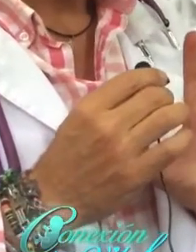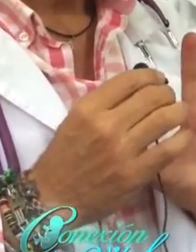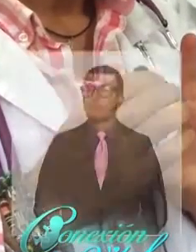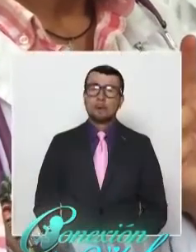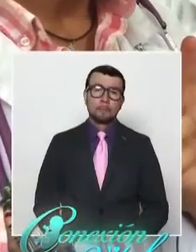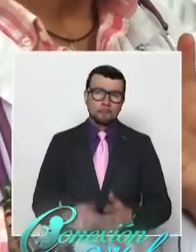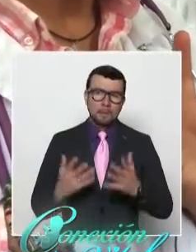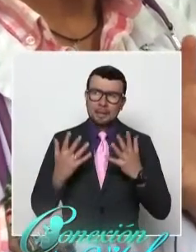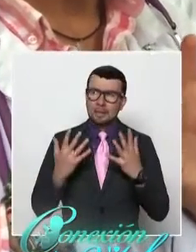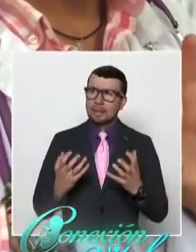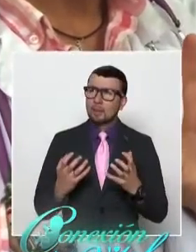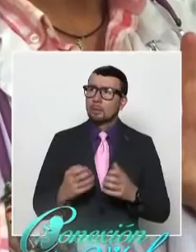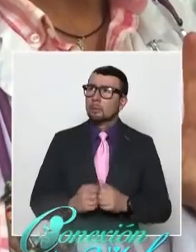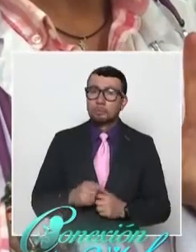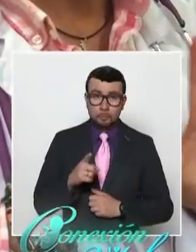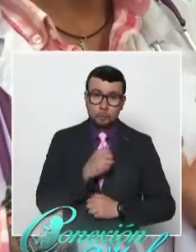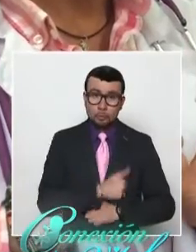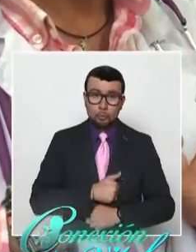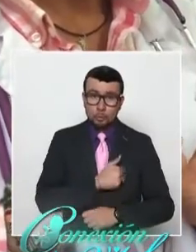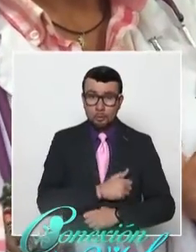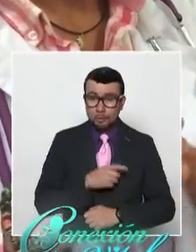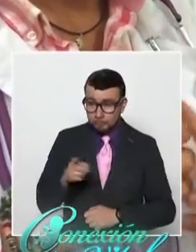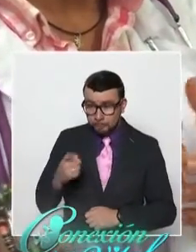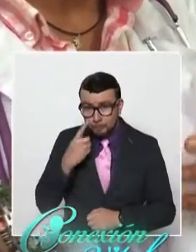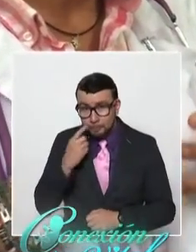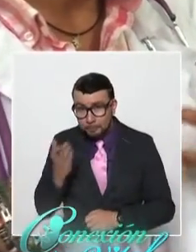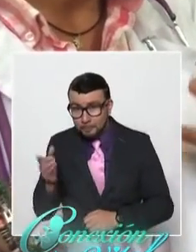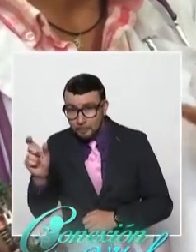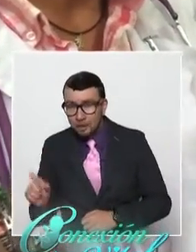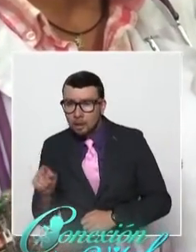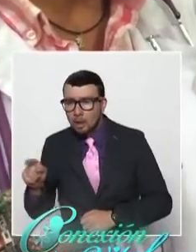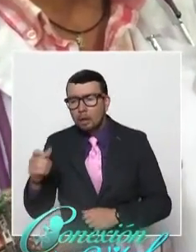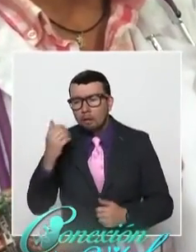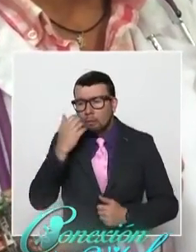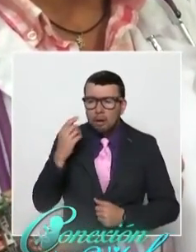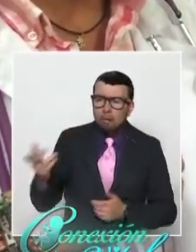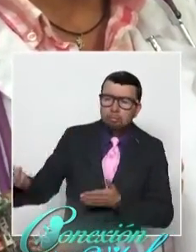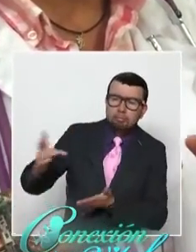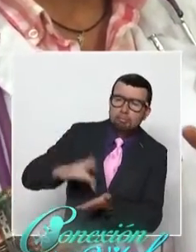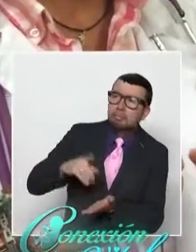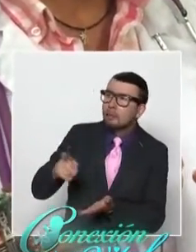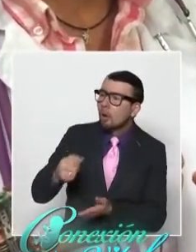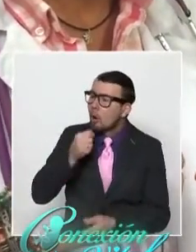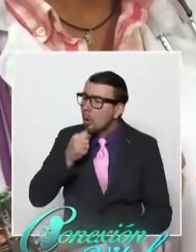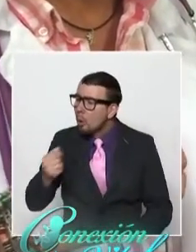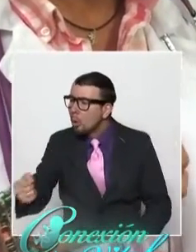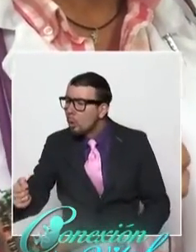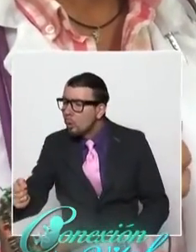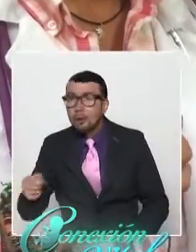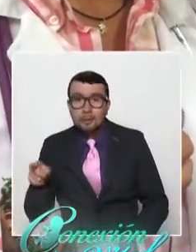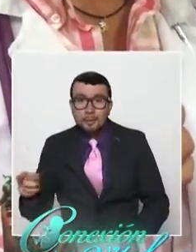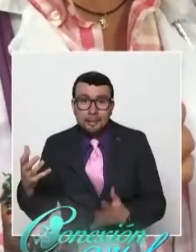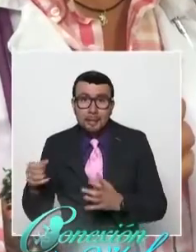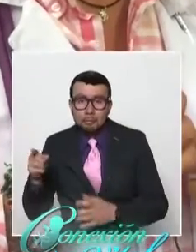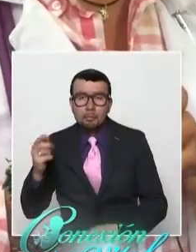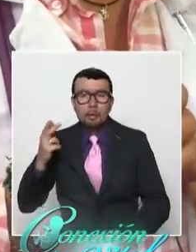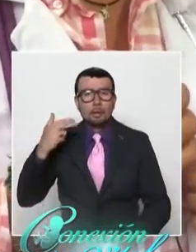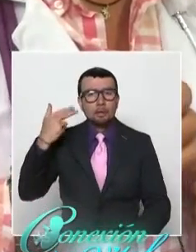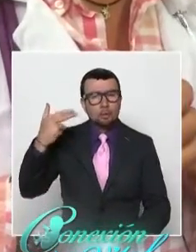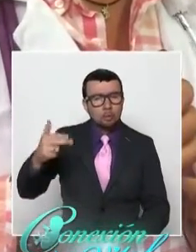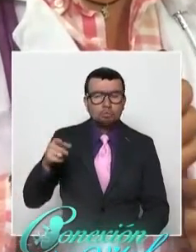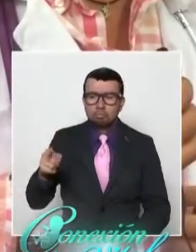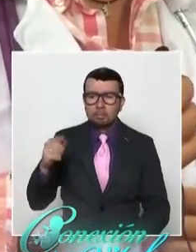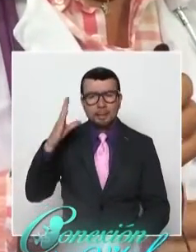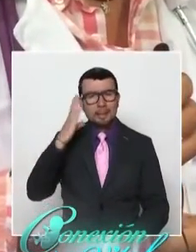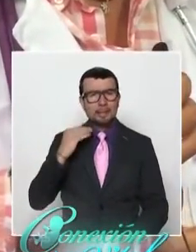Quiero que escuchemos un caso clínico. Tratamos de compartir con ustedes experiencias médicas para que